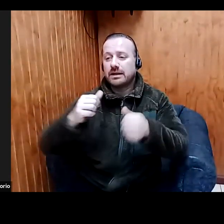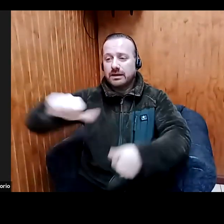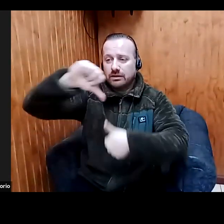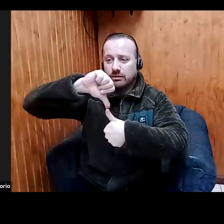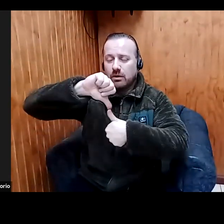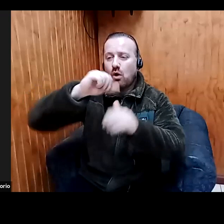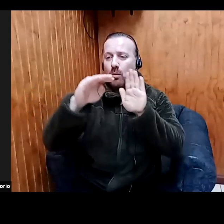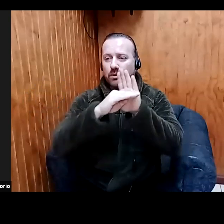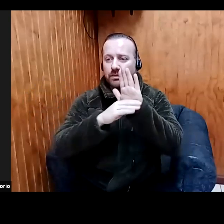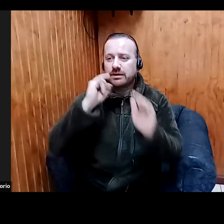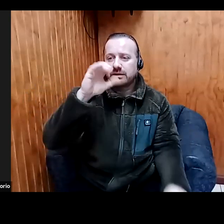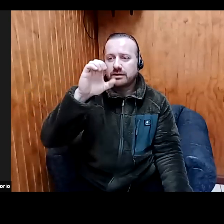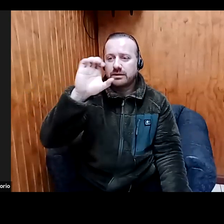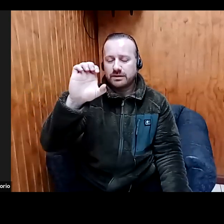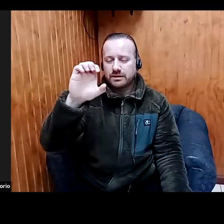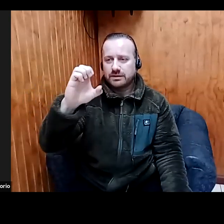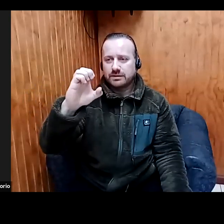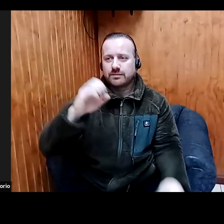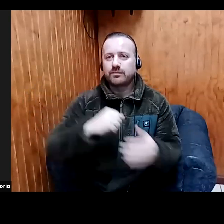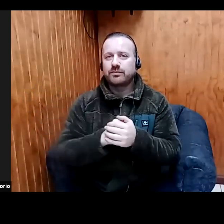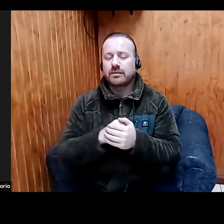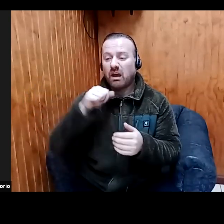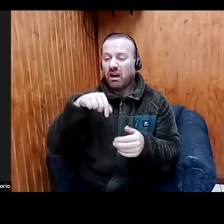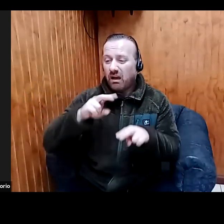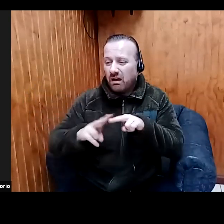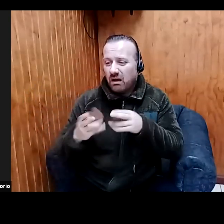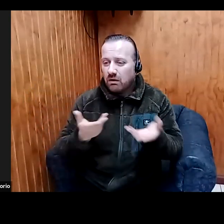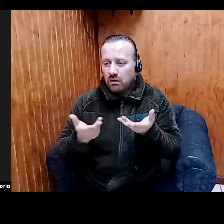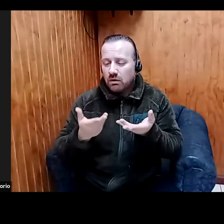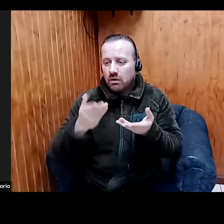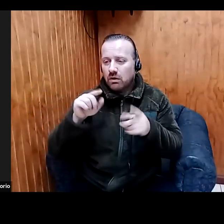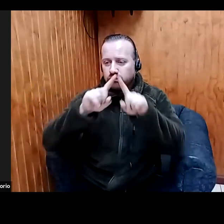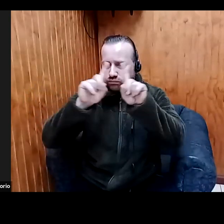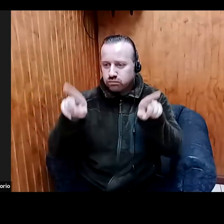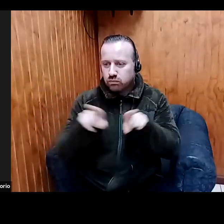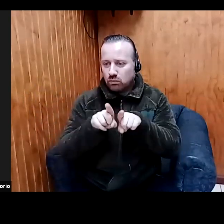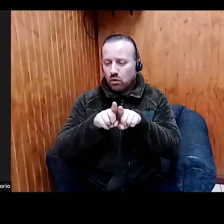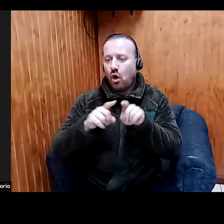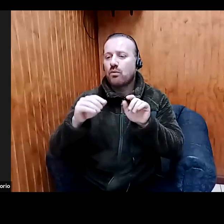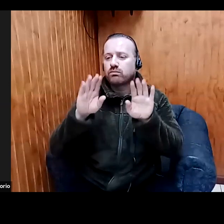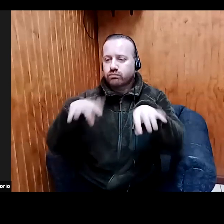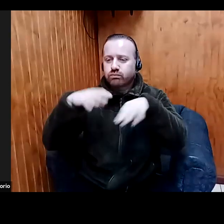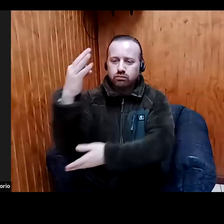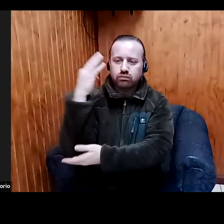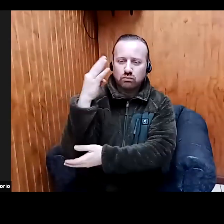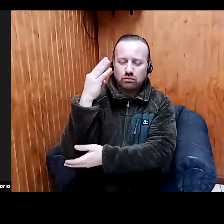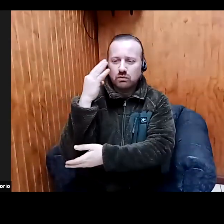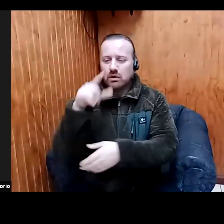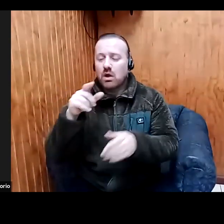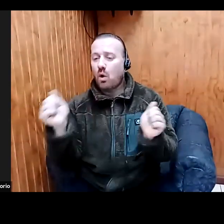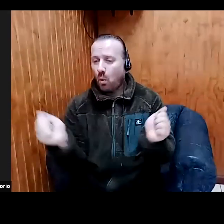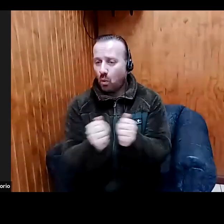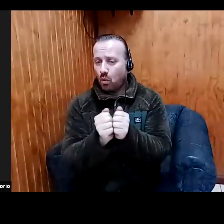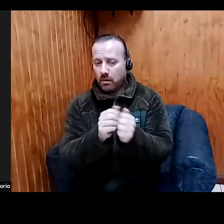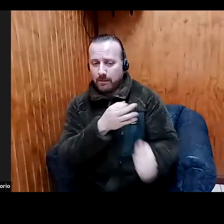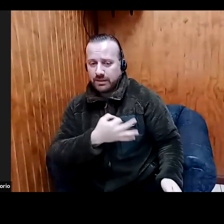Esta segunda conferencia internacional se realiza en el marco de nuestro Congreso ISEC, que es una iniciativa conjunta entre el Ministerio de Educación de